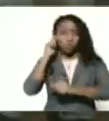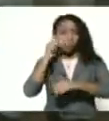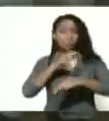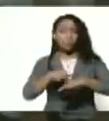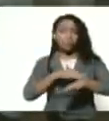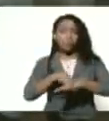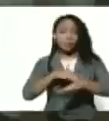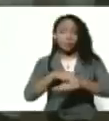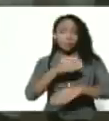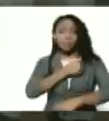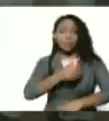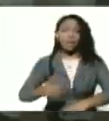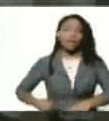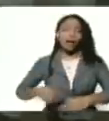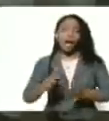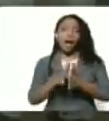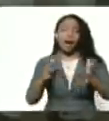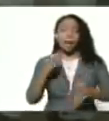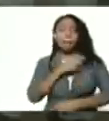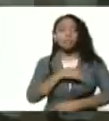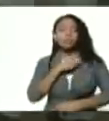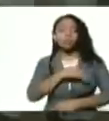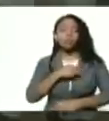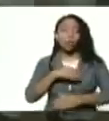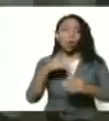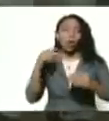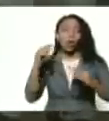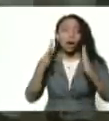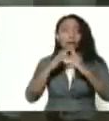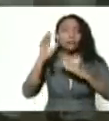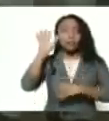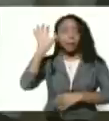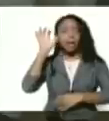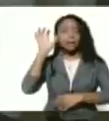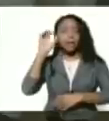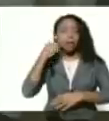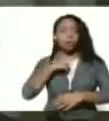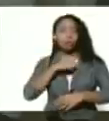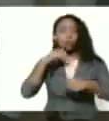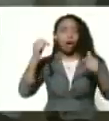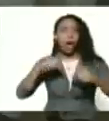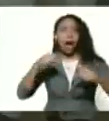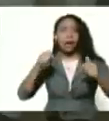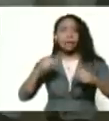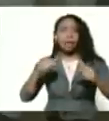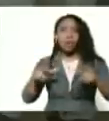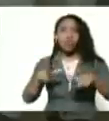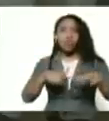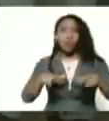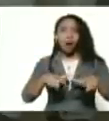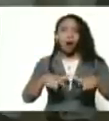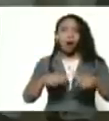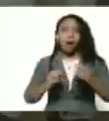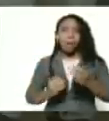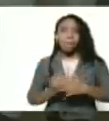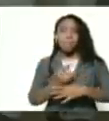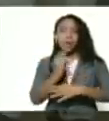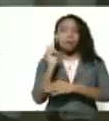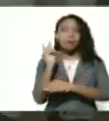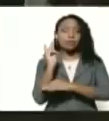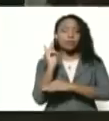ministra y presidenta de la gran misión Hogares de la Patria, Carolis Pérez. Estamos acá en el sector La Mata con nuestros